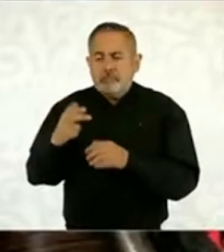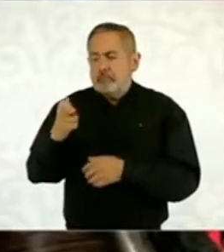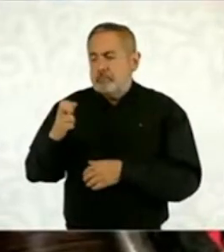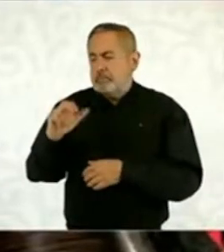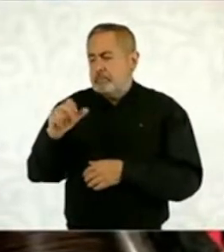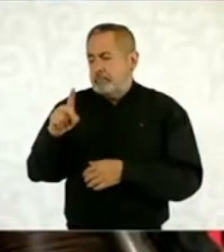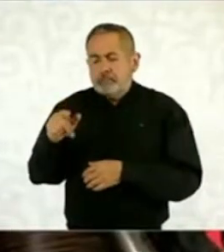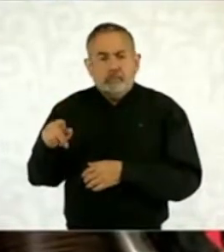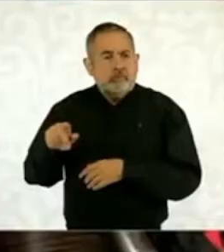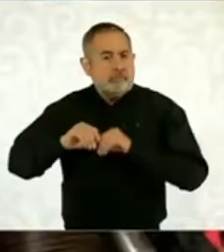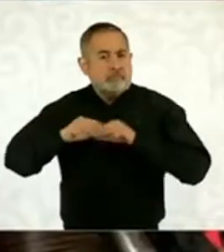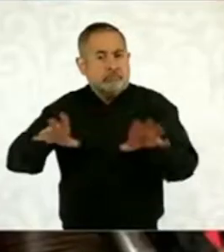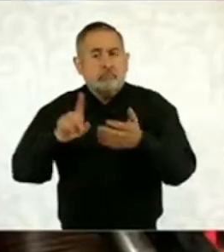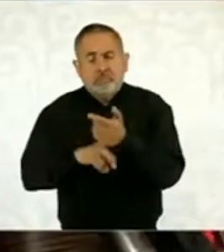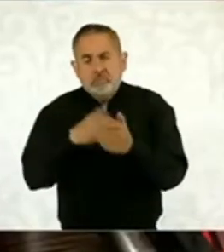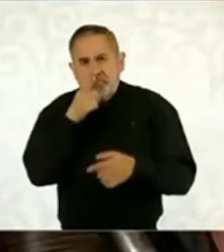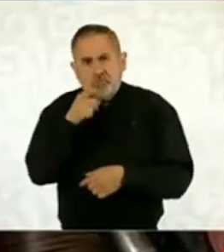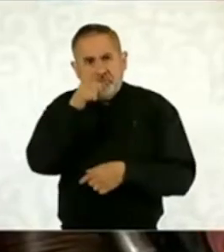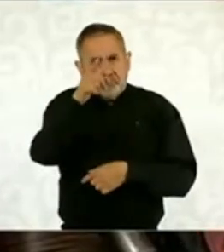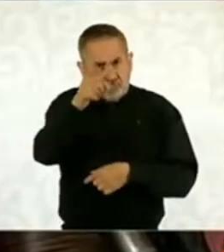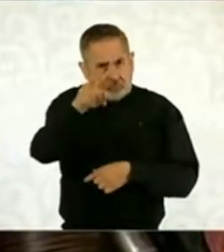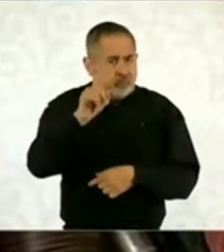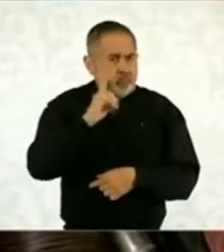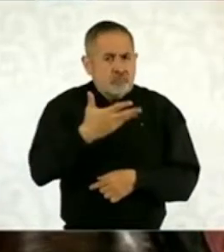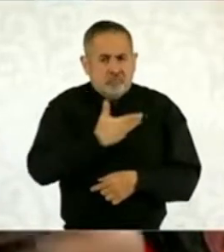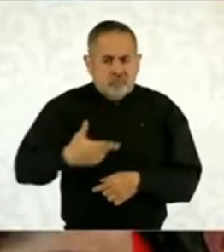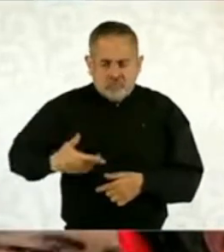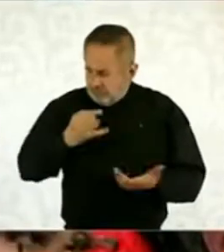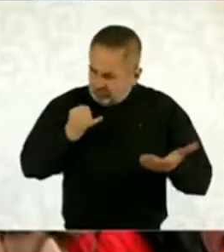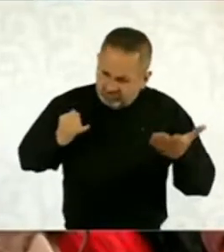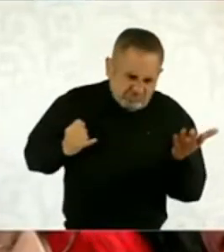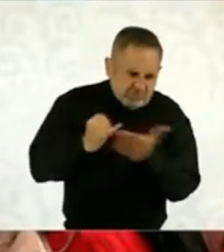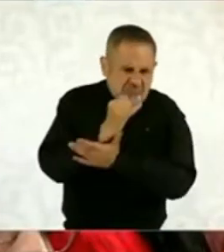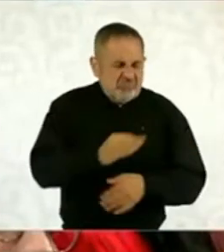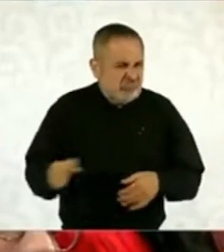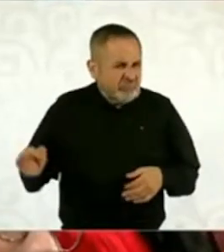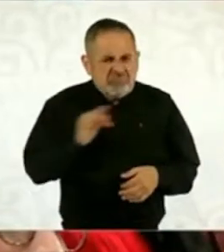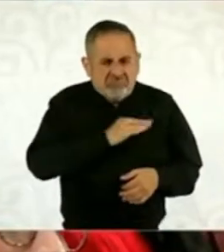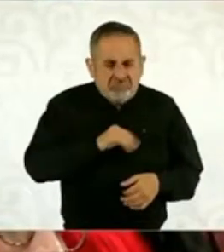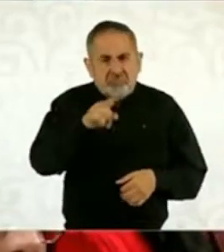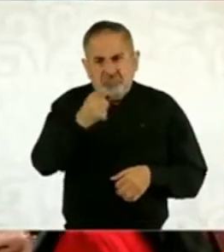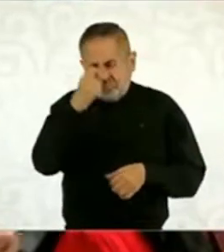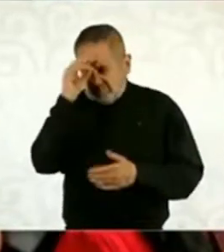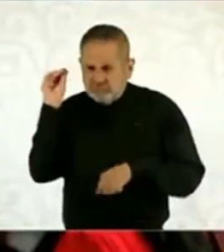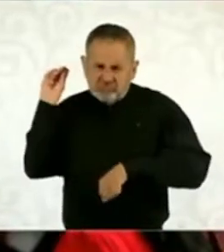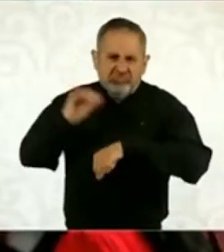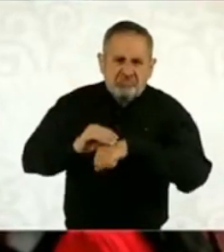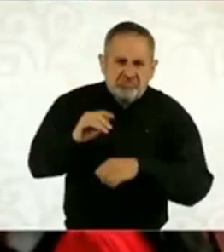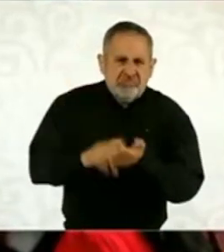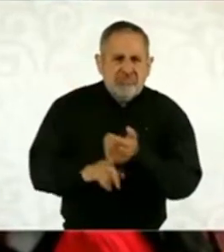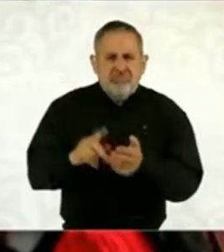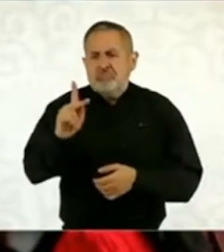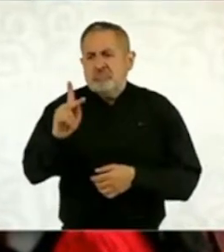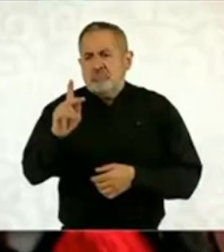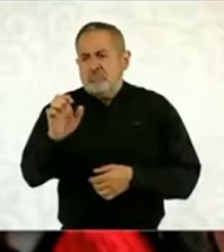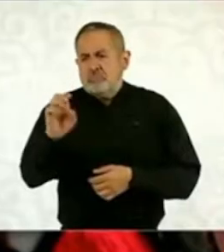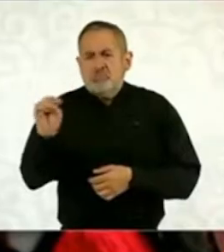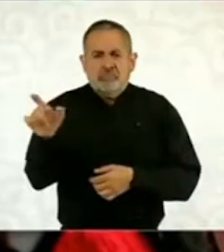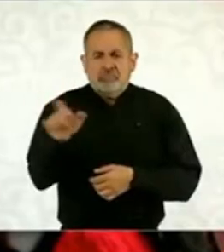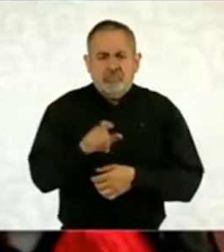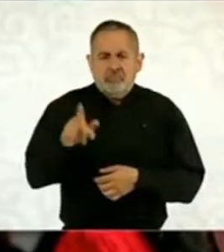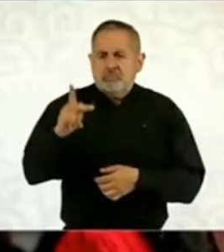el lunes que usted tomó la decisión que nadie se atrevió para crear el Pemex Proa, que tiene